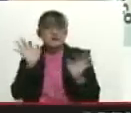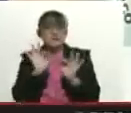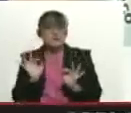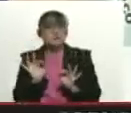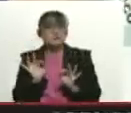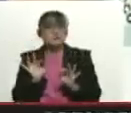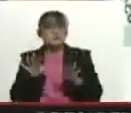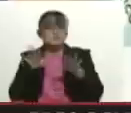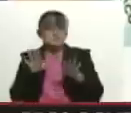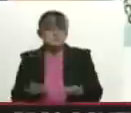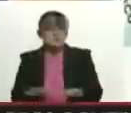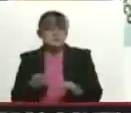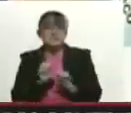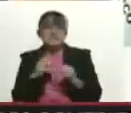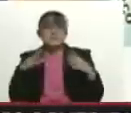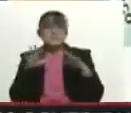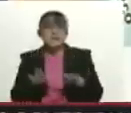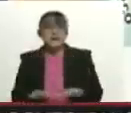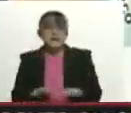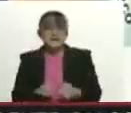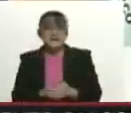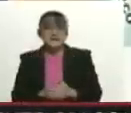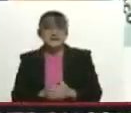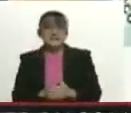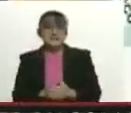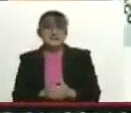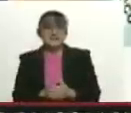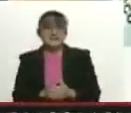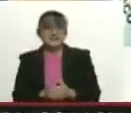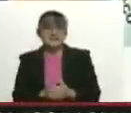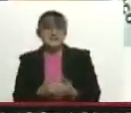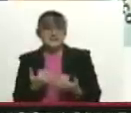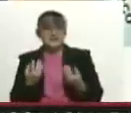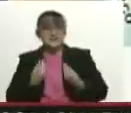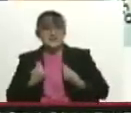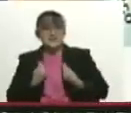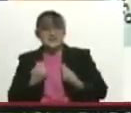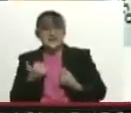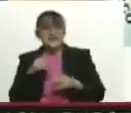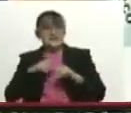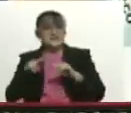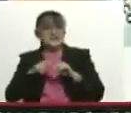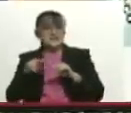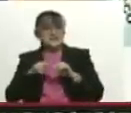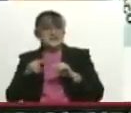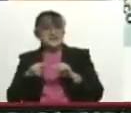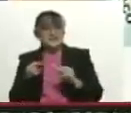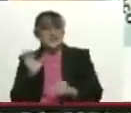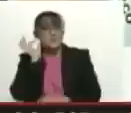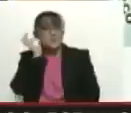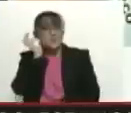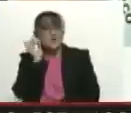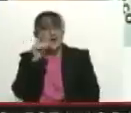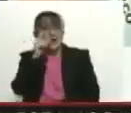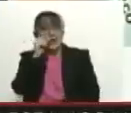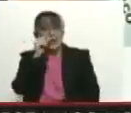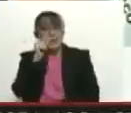cesar. ¿A costa de qué? De vidas, incluso de niños, de mujeres, de